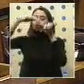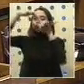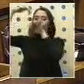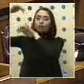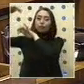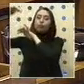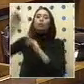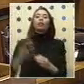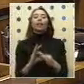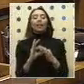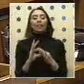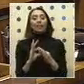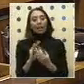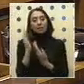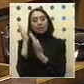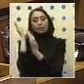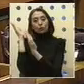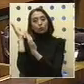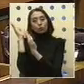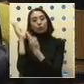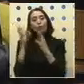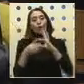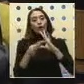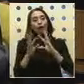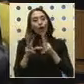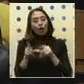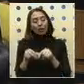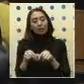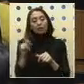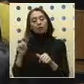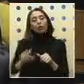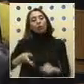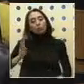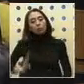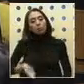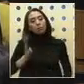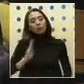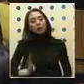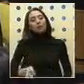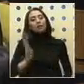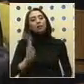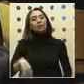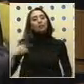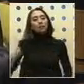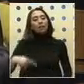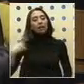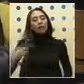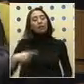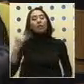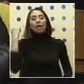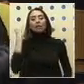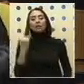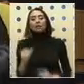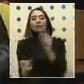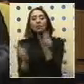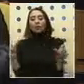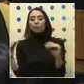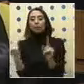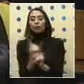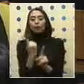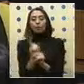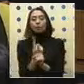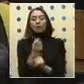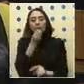Y gracias a su organización y a la perseverancia, a la constancia, ella siempre conversando sobre